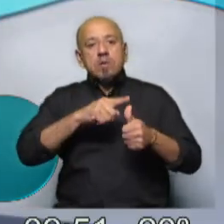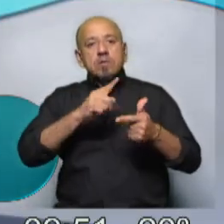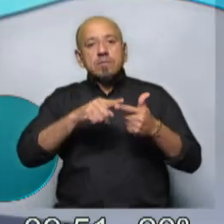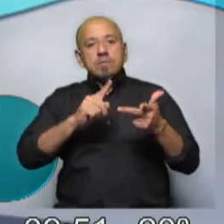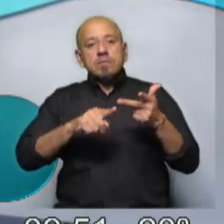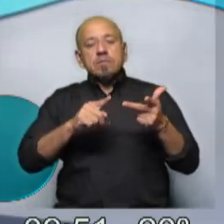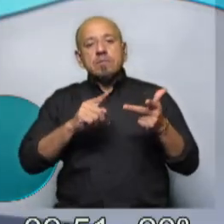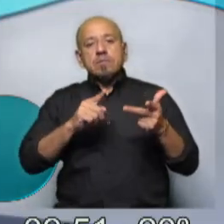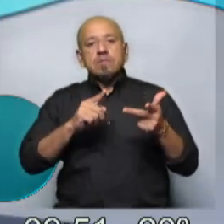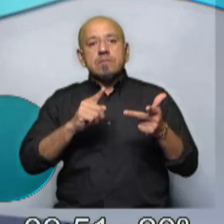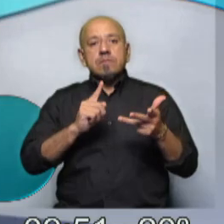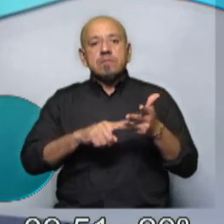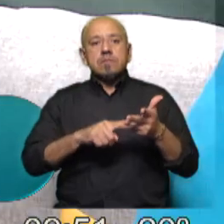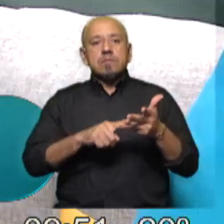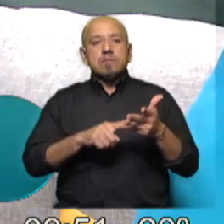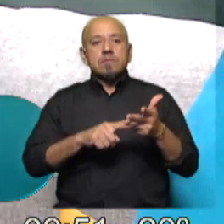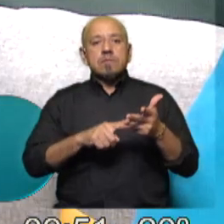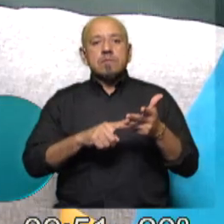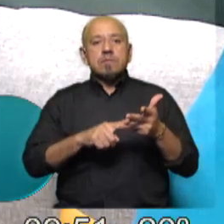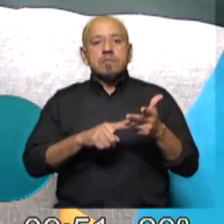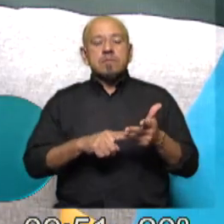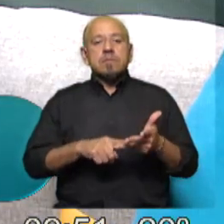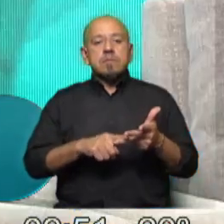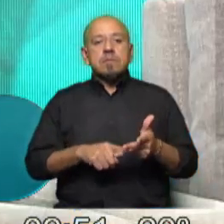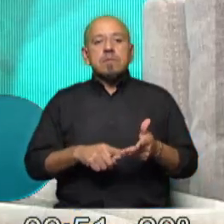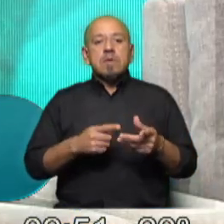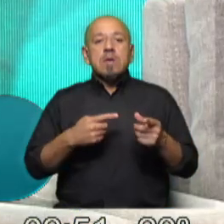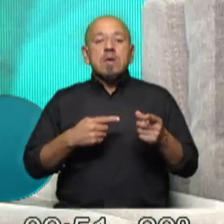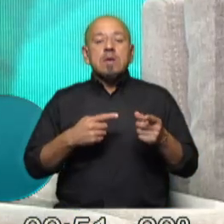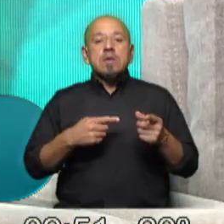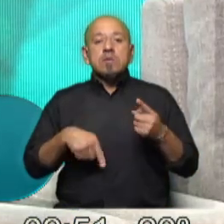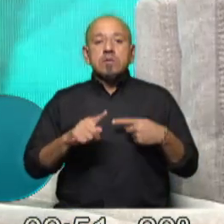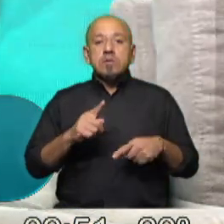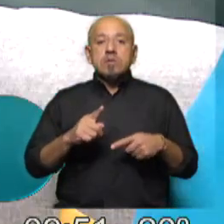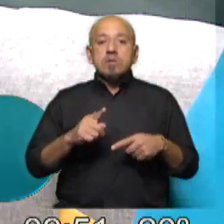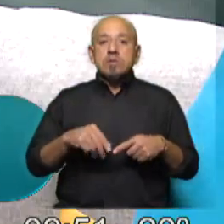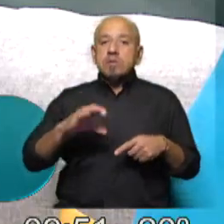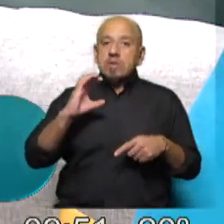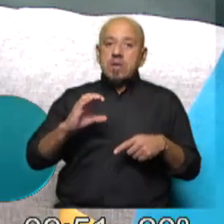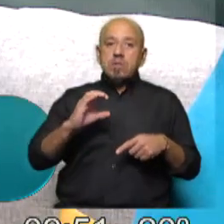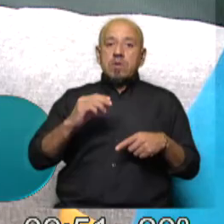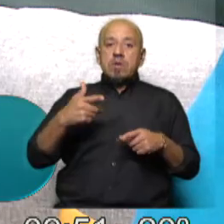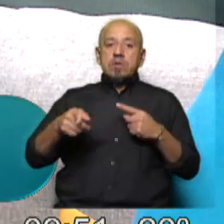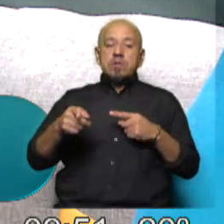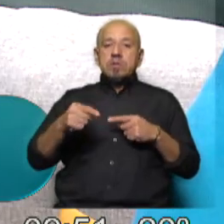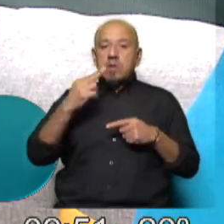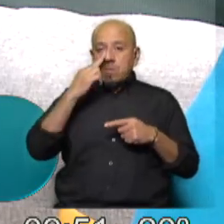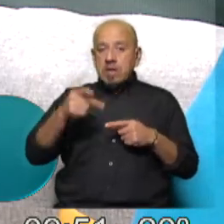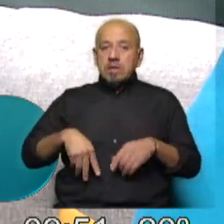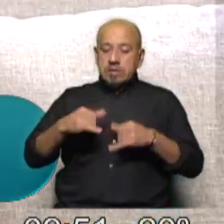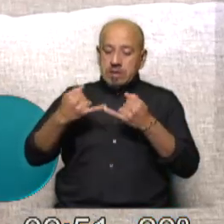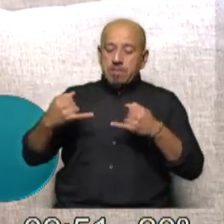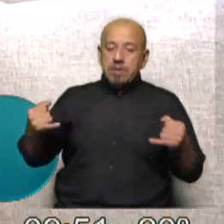Bien. No. Estoy bien. Pero más caro. Claro. Es carísimo. No, los carbohidratos te dejas los bizcochos, el pan, o sea, hay un montón de las pastas.